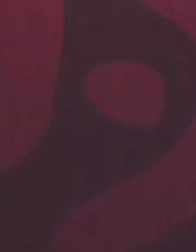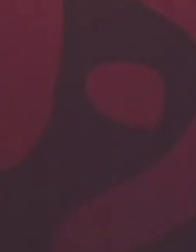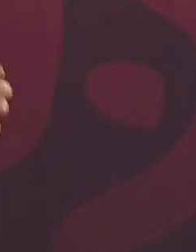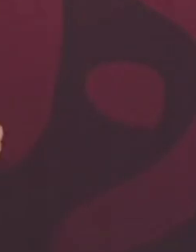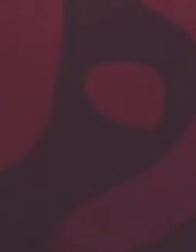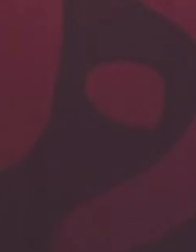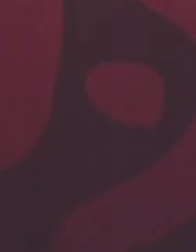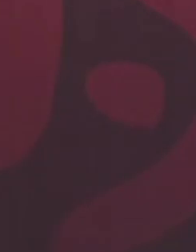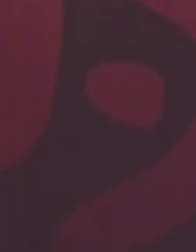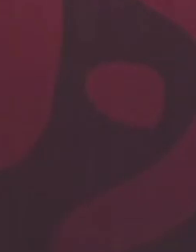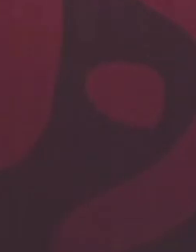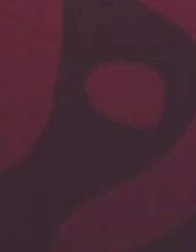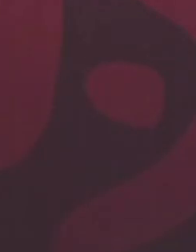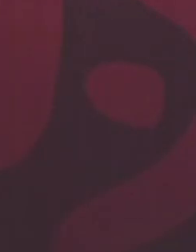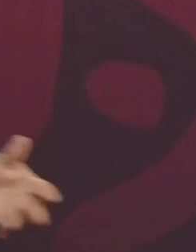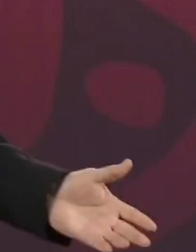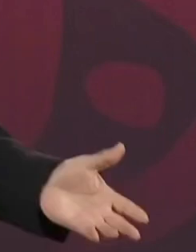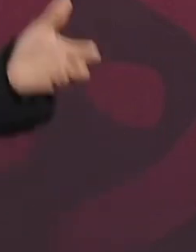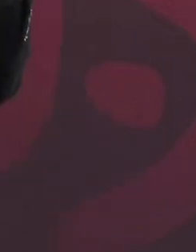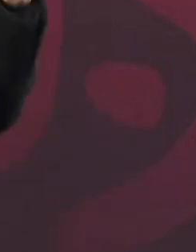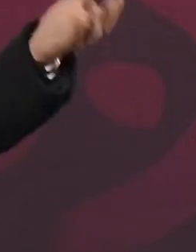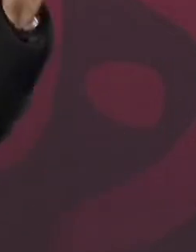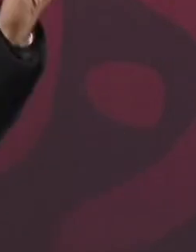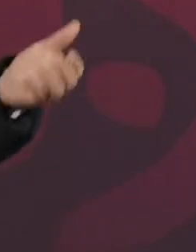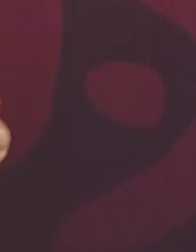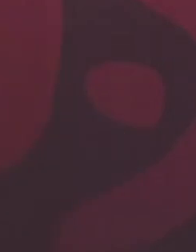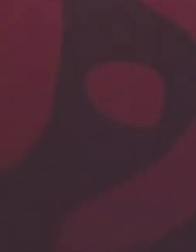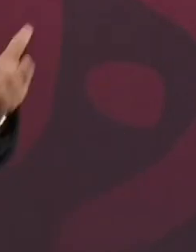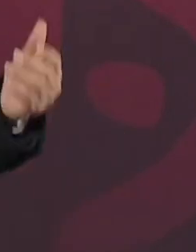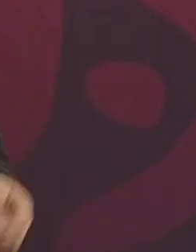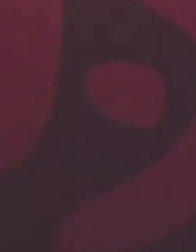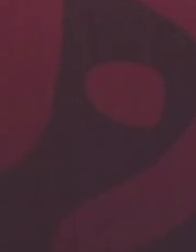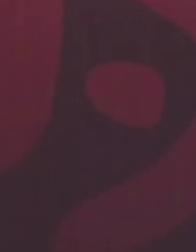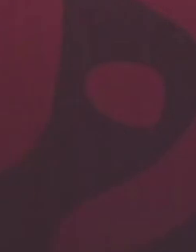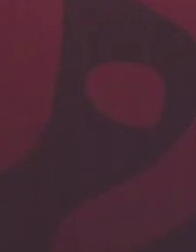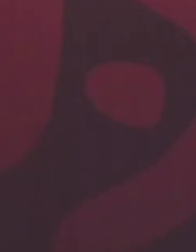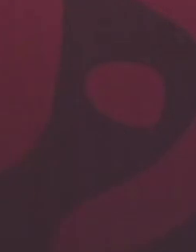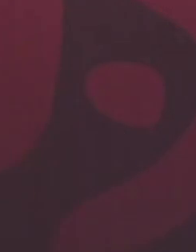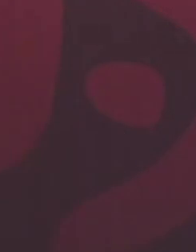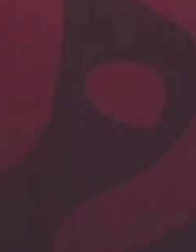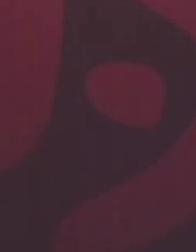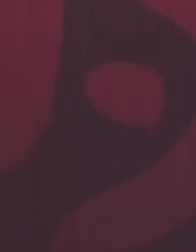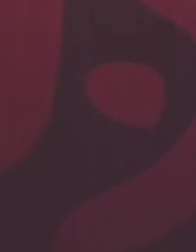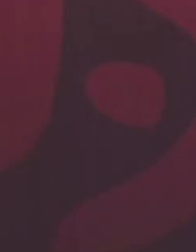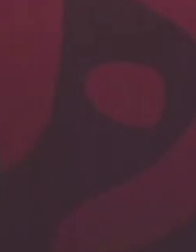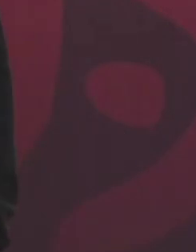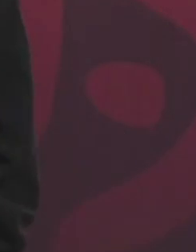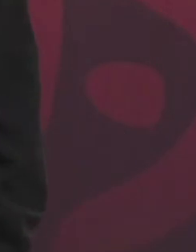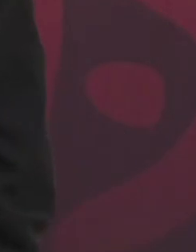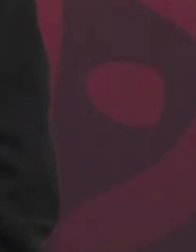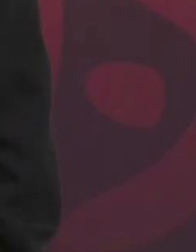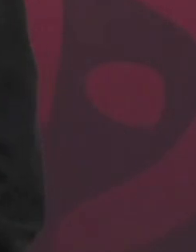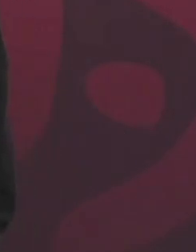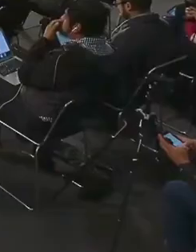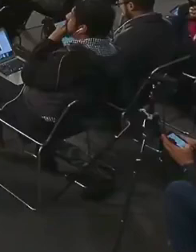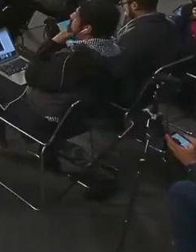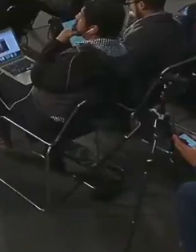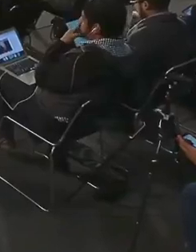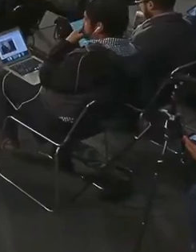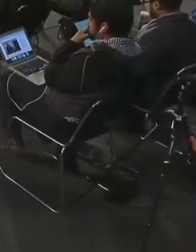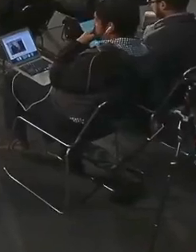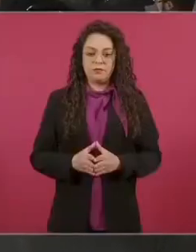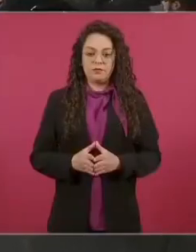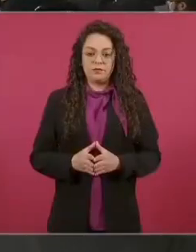con nuestro gobierno, no ocultar nada, entregarlo todo. Le vamos a pedir a Pablo que